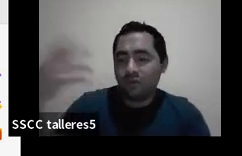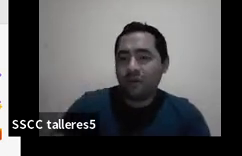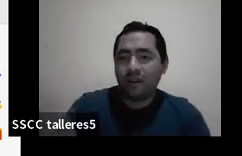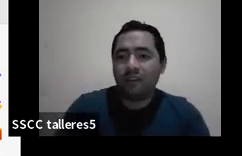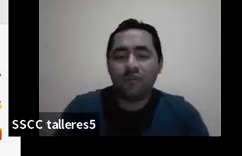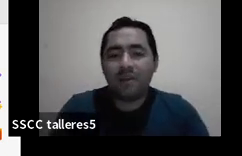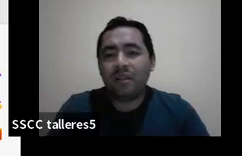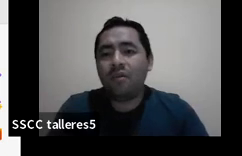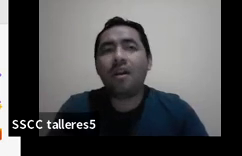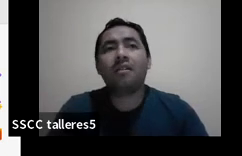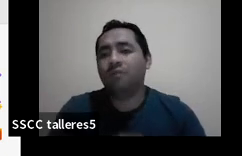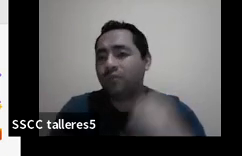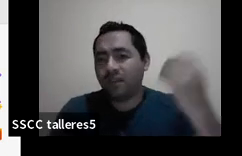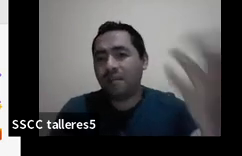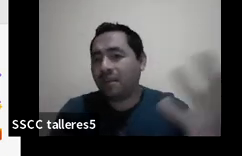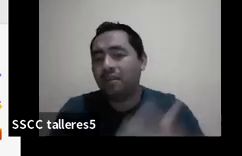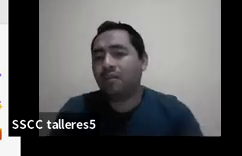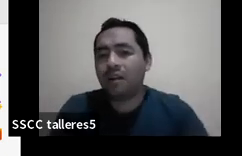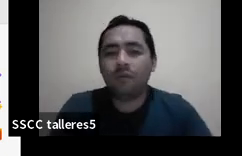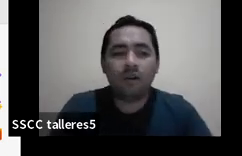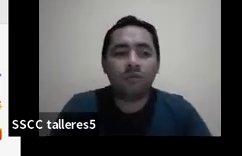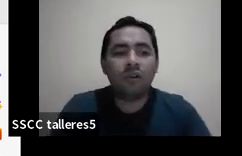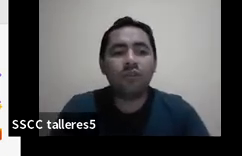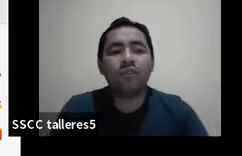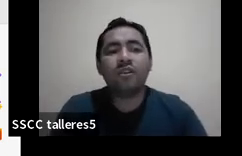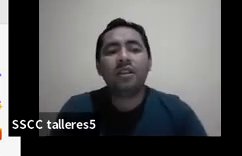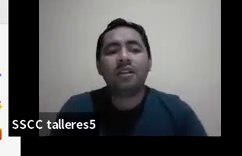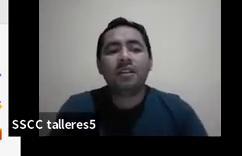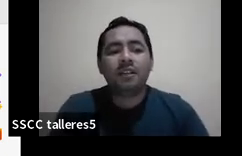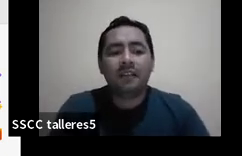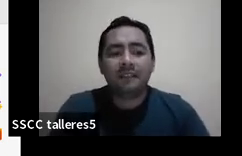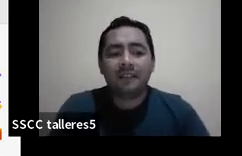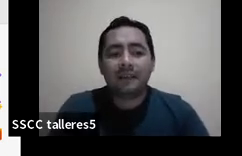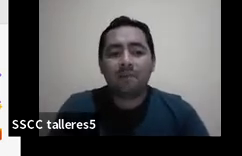Estado, algunos trabajan de forma particular, otros han emprendido algún negocio,